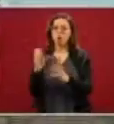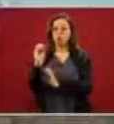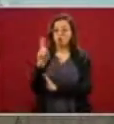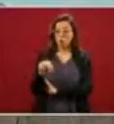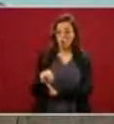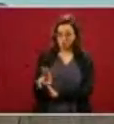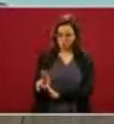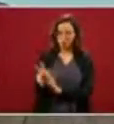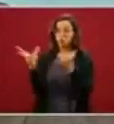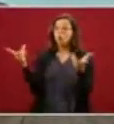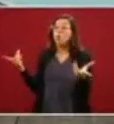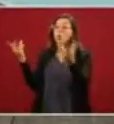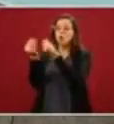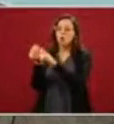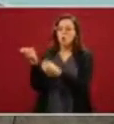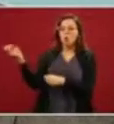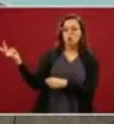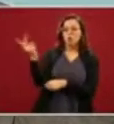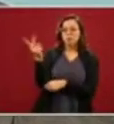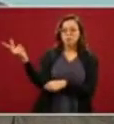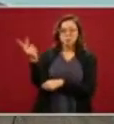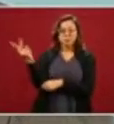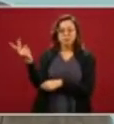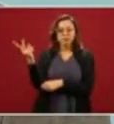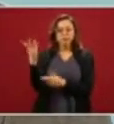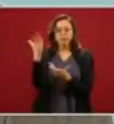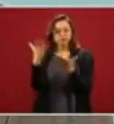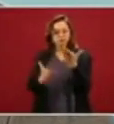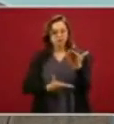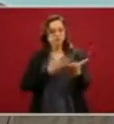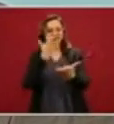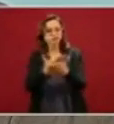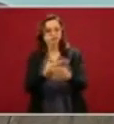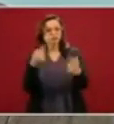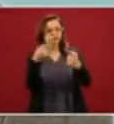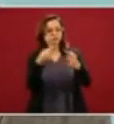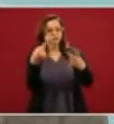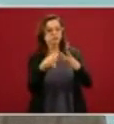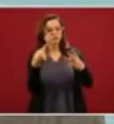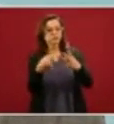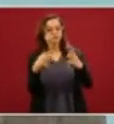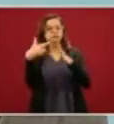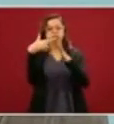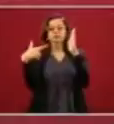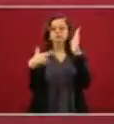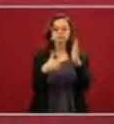Naciones Unidas, planteó los principios rectores del Reglamento Sanitario